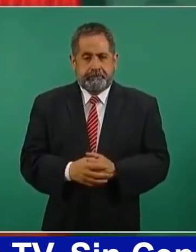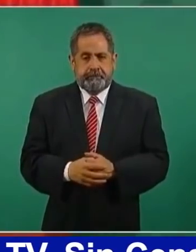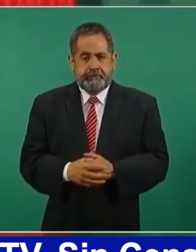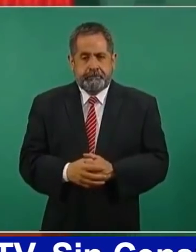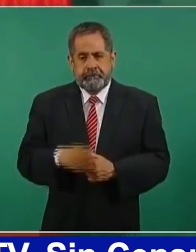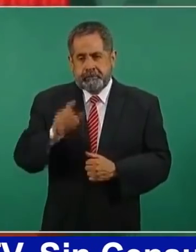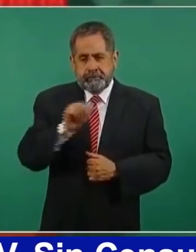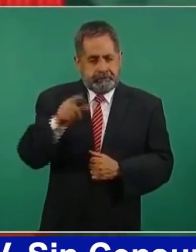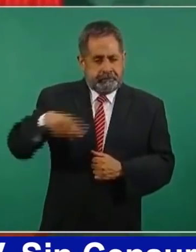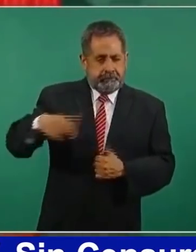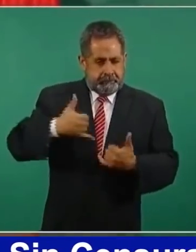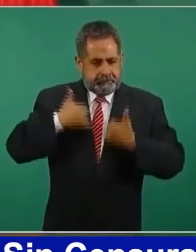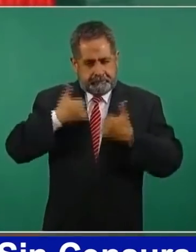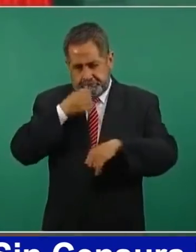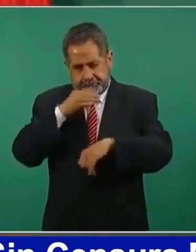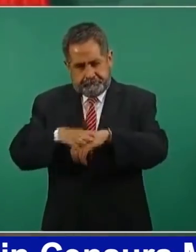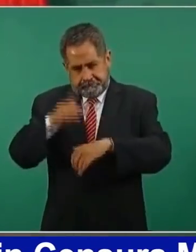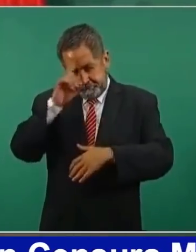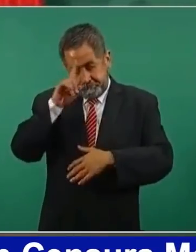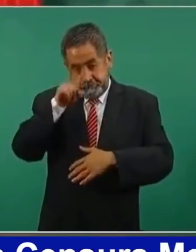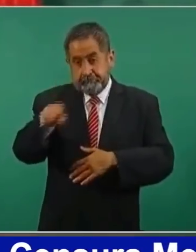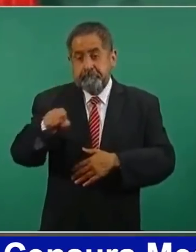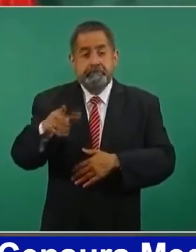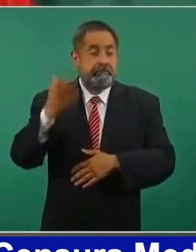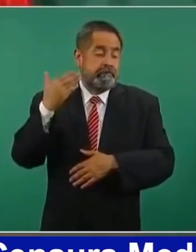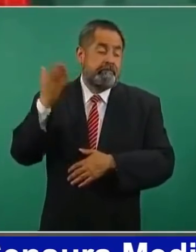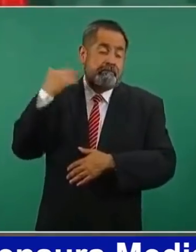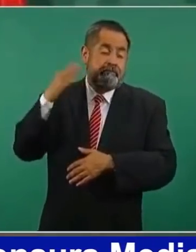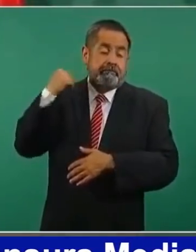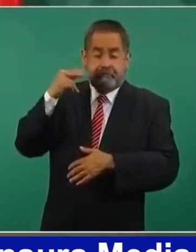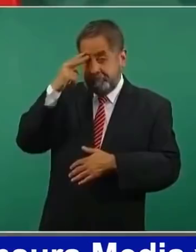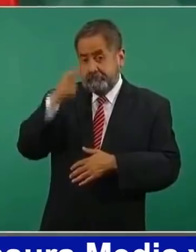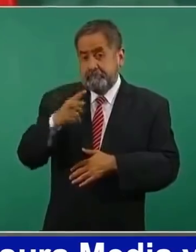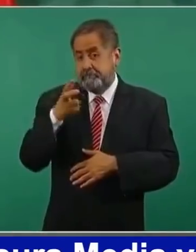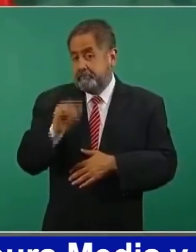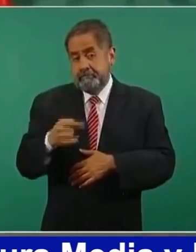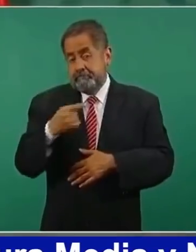para los jóvenes sucedía en México.